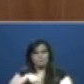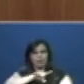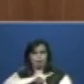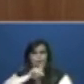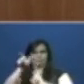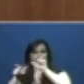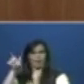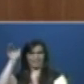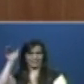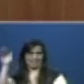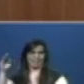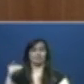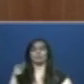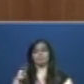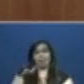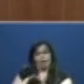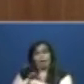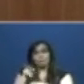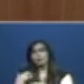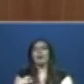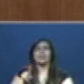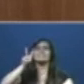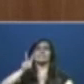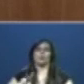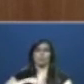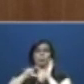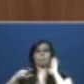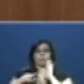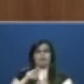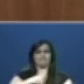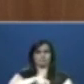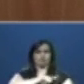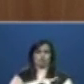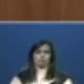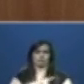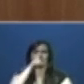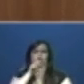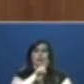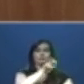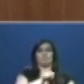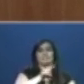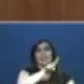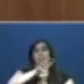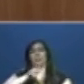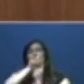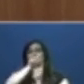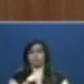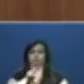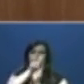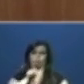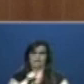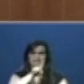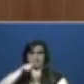último campo hemos aprobado el segundo plan del español 2013-2016 hemos creado ya el sistema consorcial